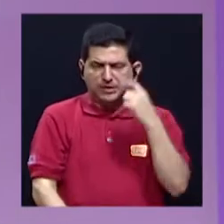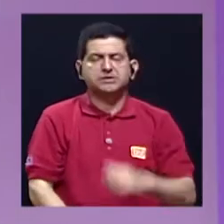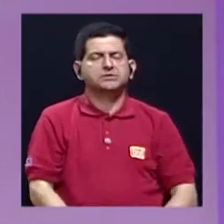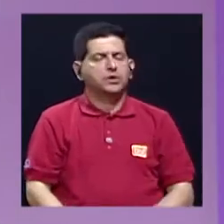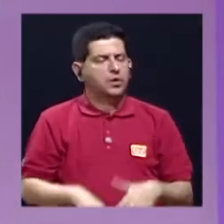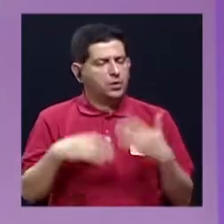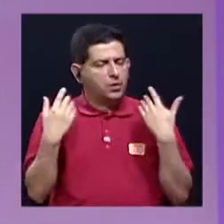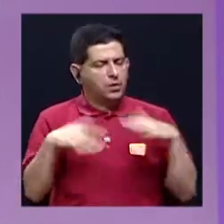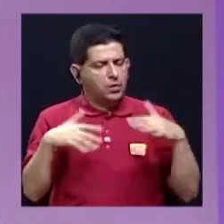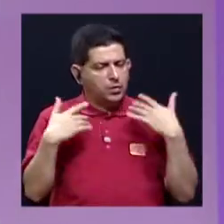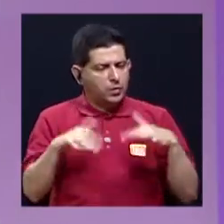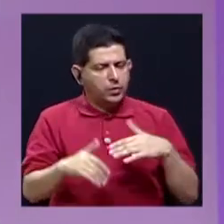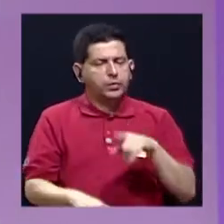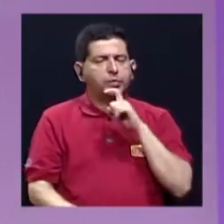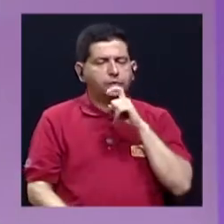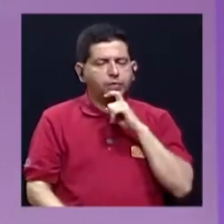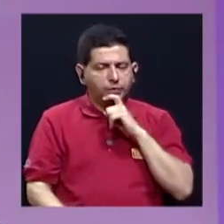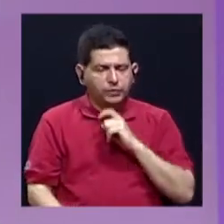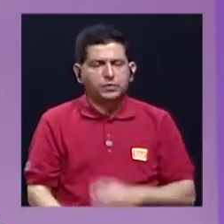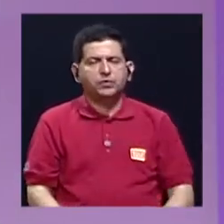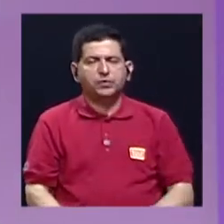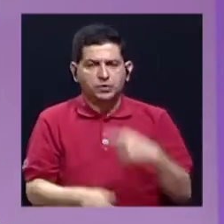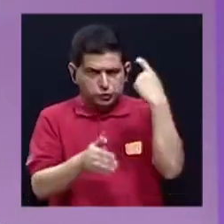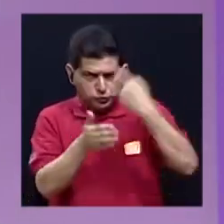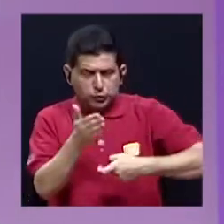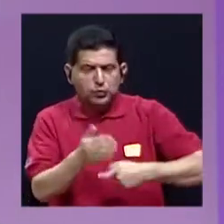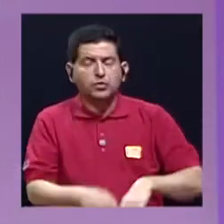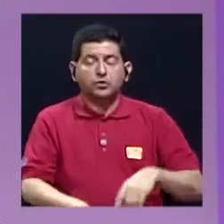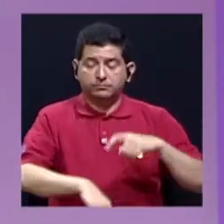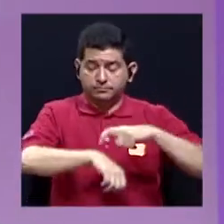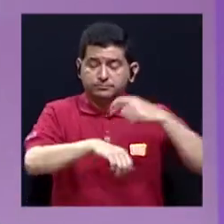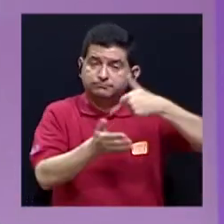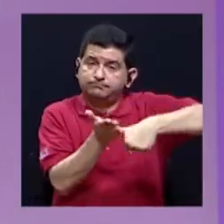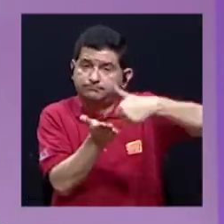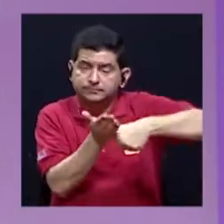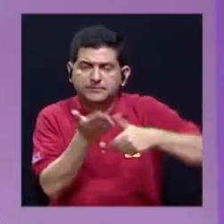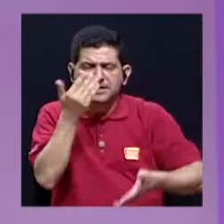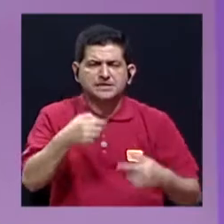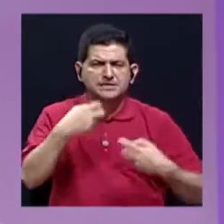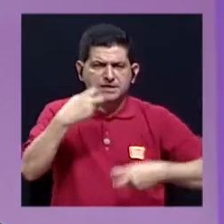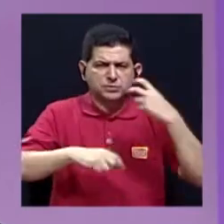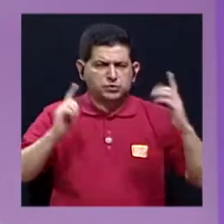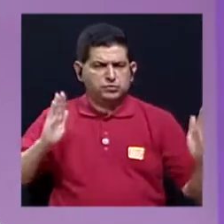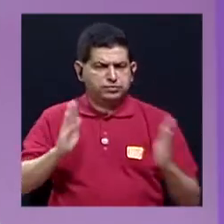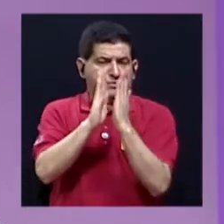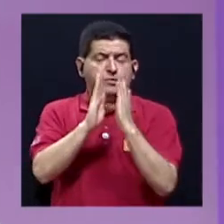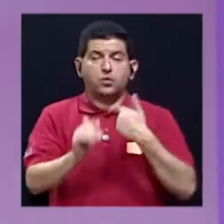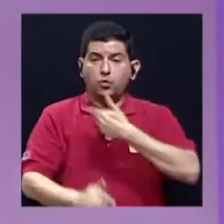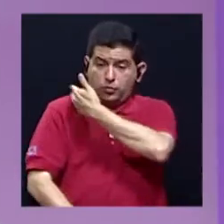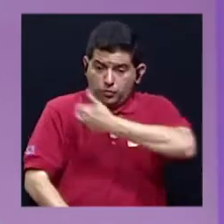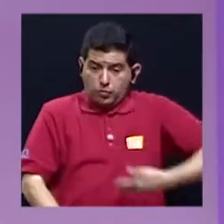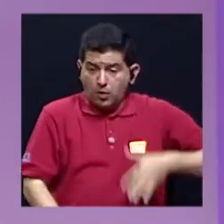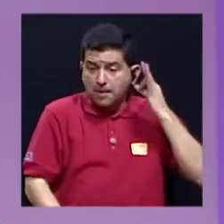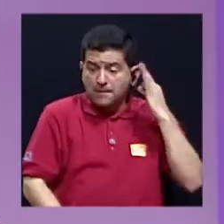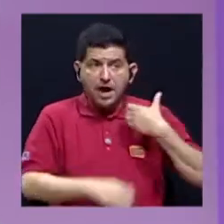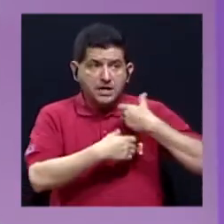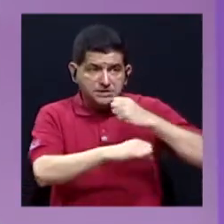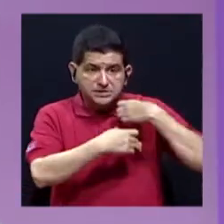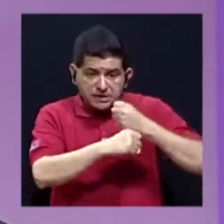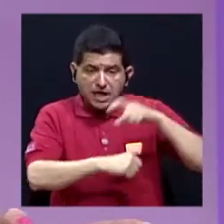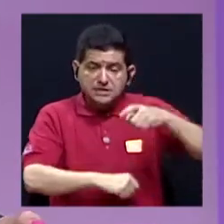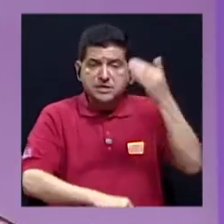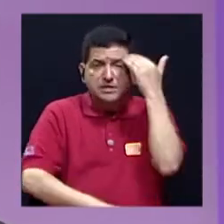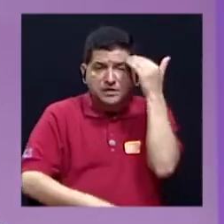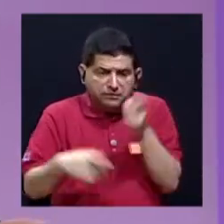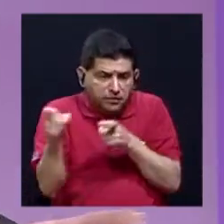año bastante fuerte, un año electoral. Muy duro. ¿Verdad? Entonces podría haberse ciertos enfrentamientos, ¿verdad?, que una como presidenta municipal tiene que